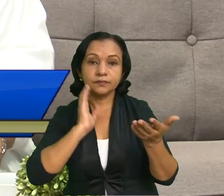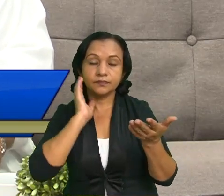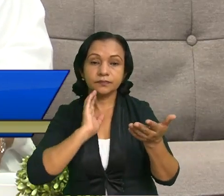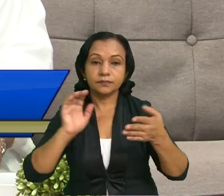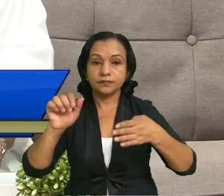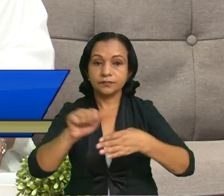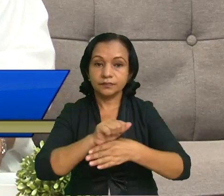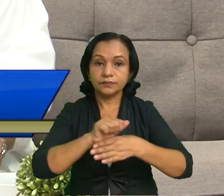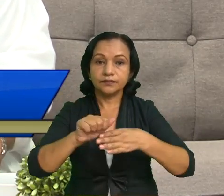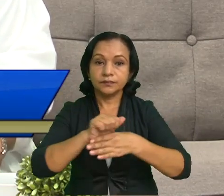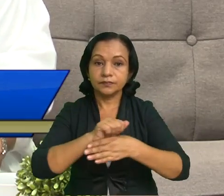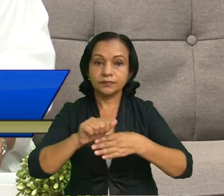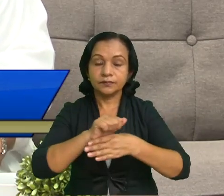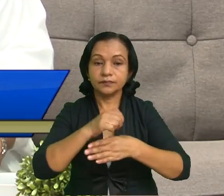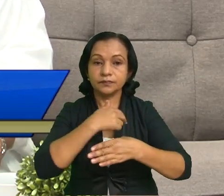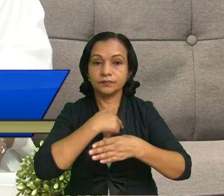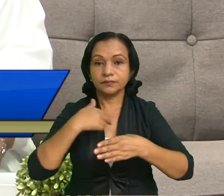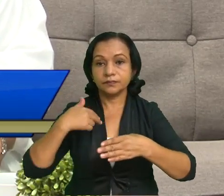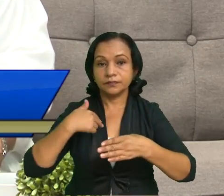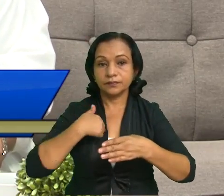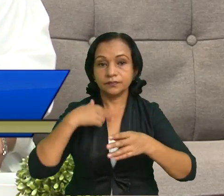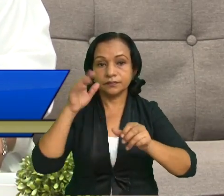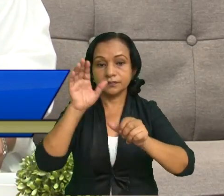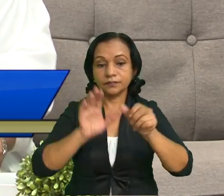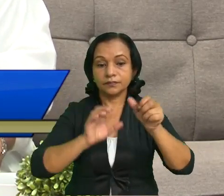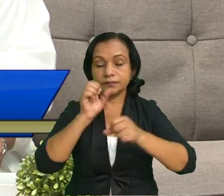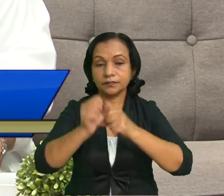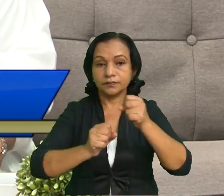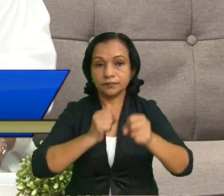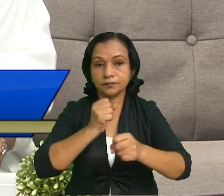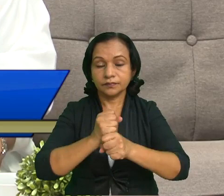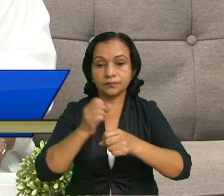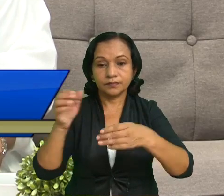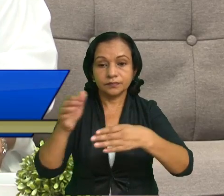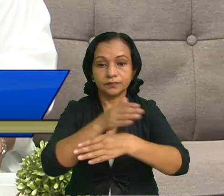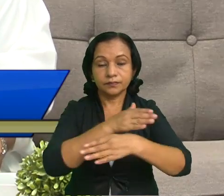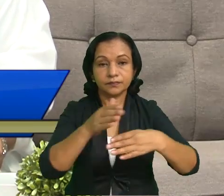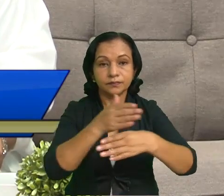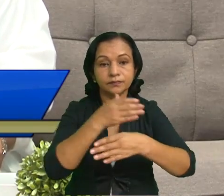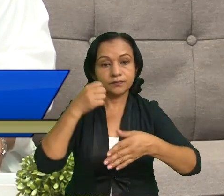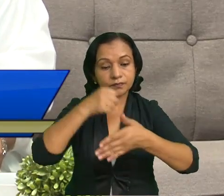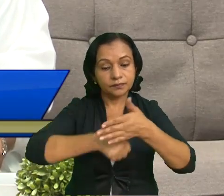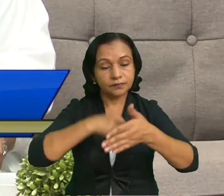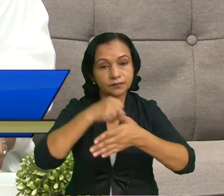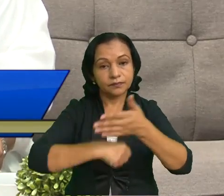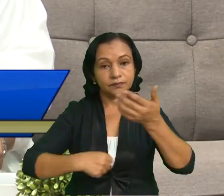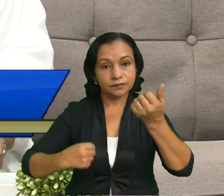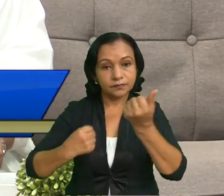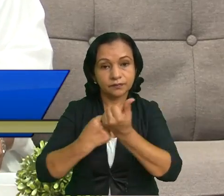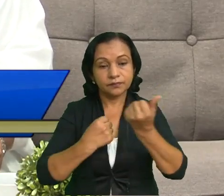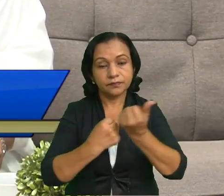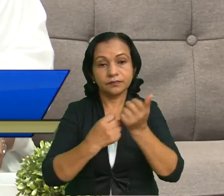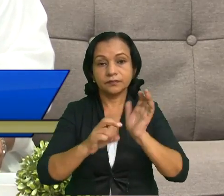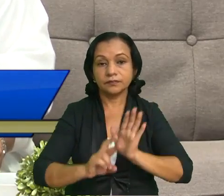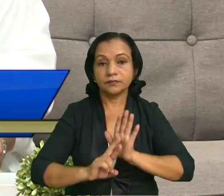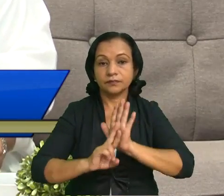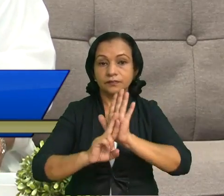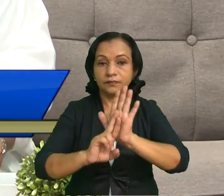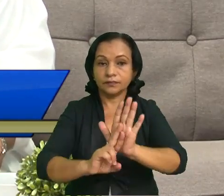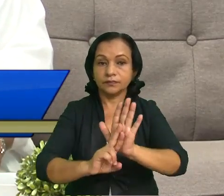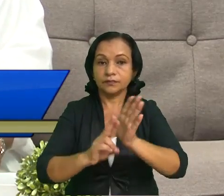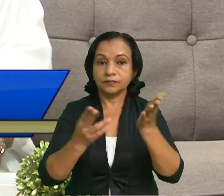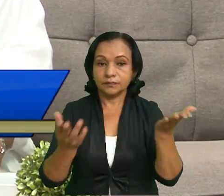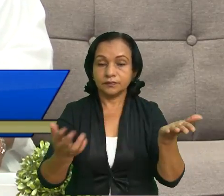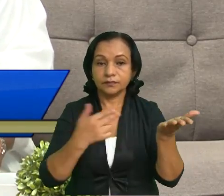prácticas que realizamos anualmente en diferentes momentos fortalecen la respuesta cuando estas situaciones